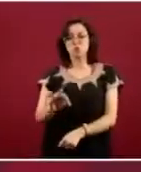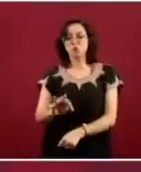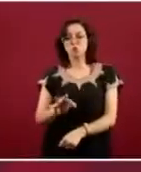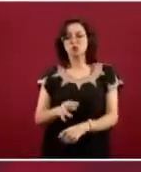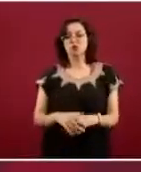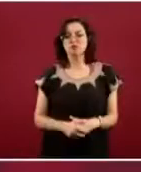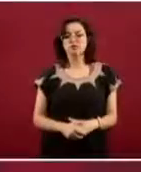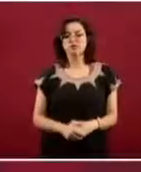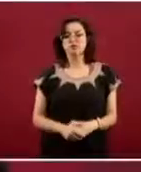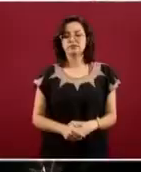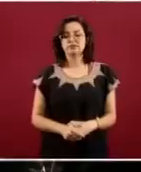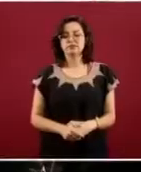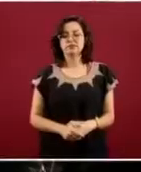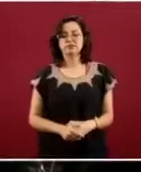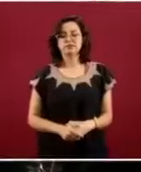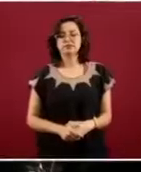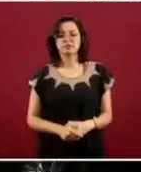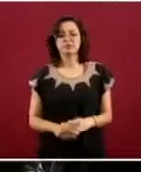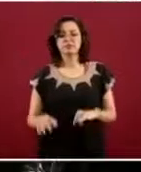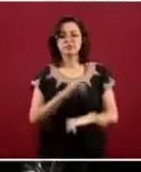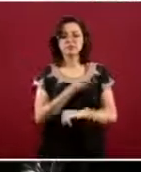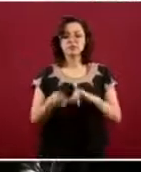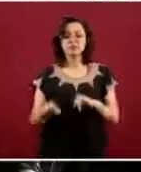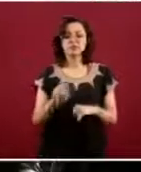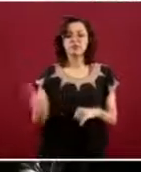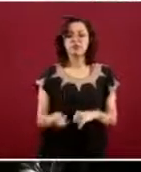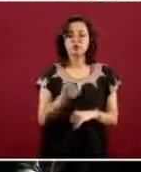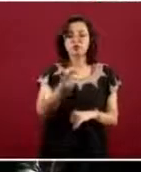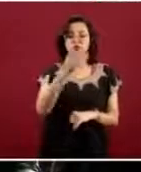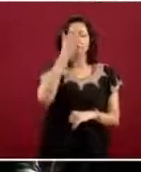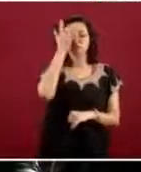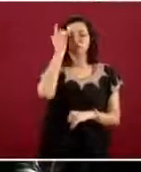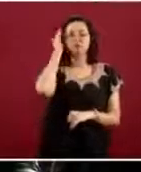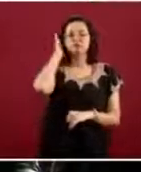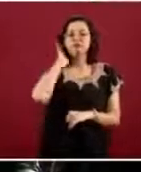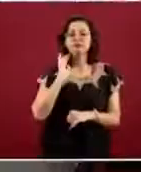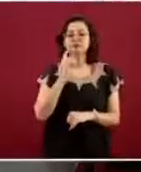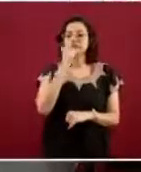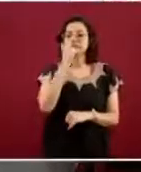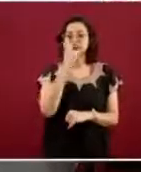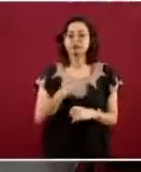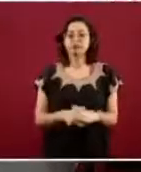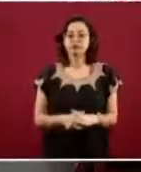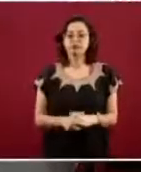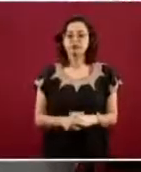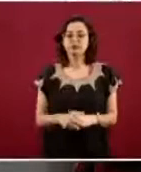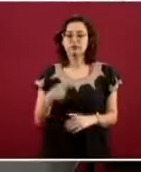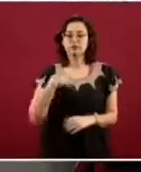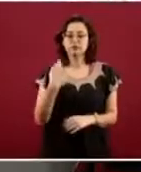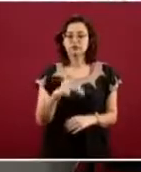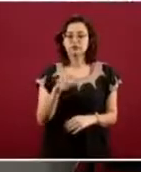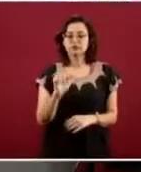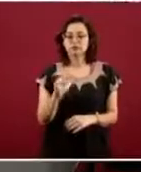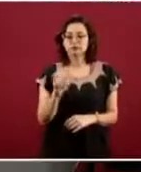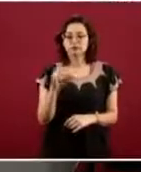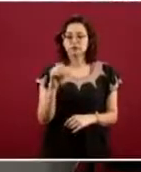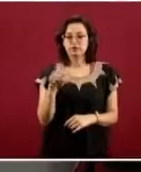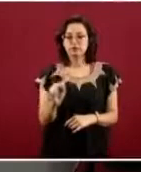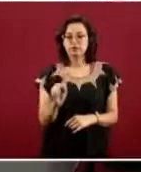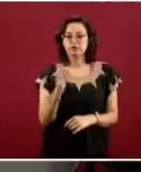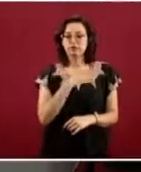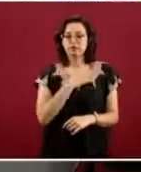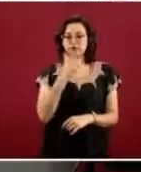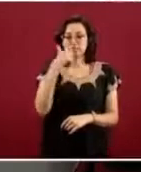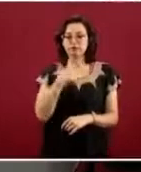usar en las manos, ¿no? Gracias. La última pregunta, nos quedan 2 minutos. Carlos Guzmán de ABA Noticias, buenas noches para los